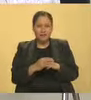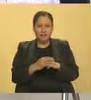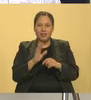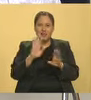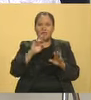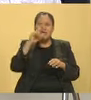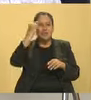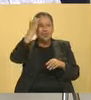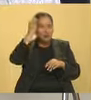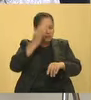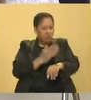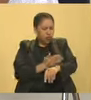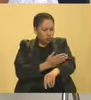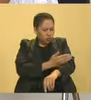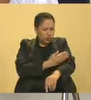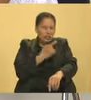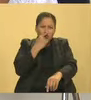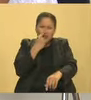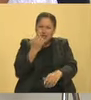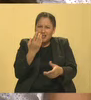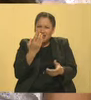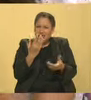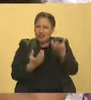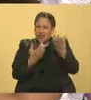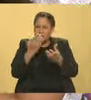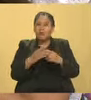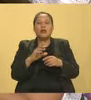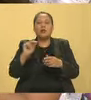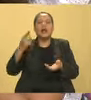quemado, de verdad que sí. Son los químicos y muchas veces